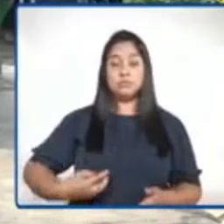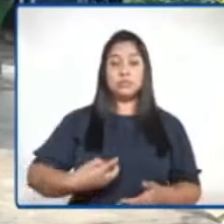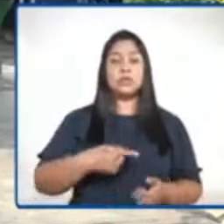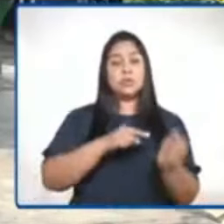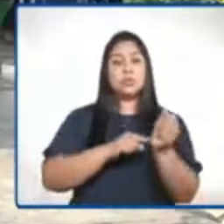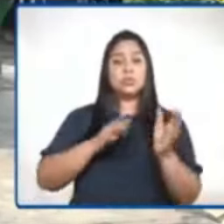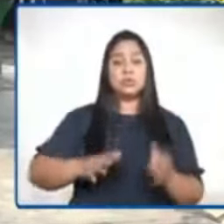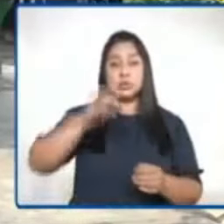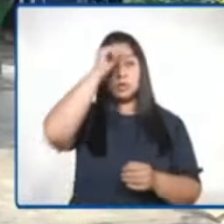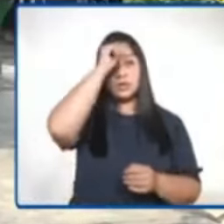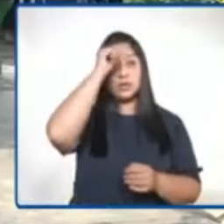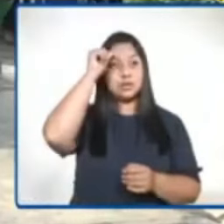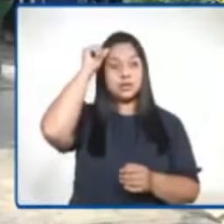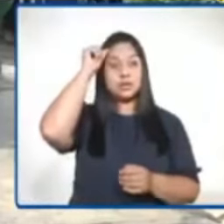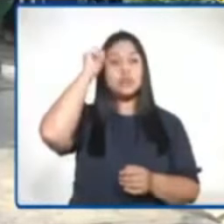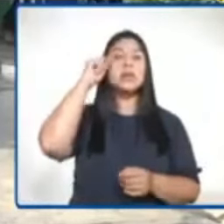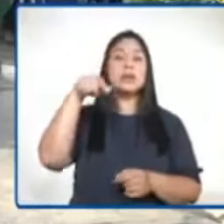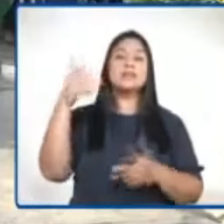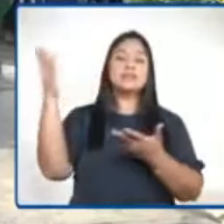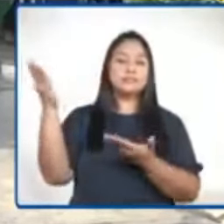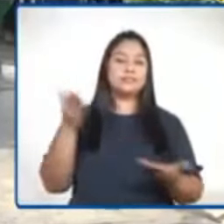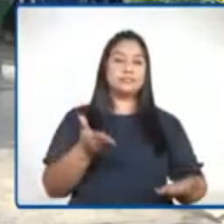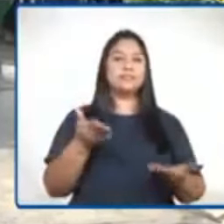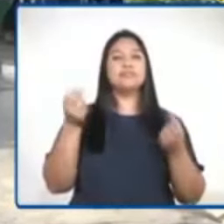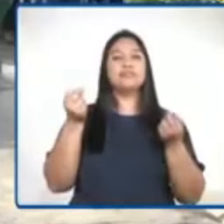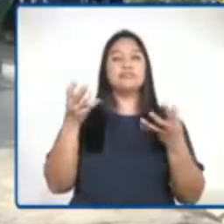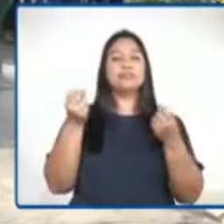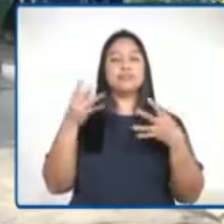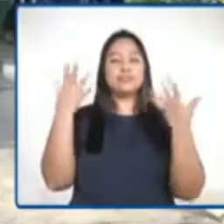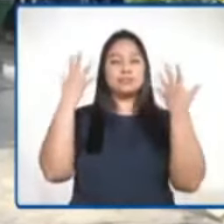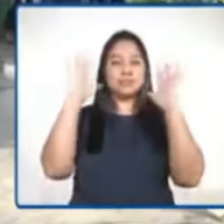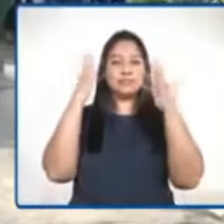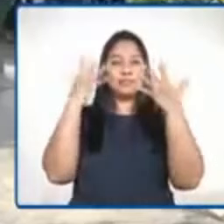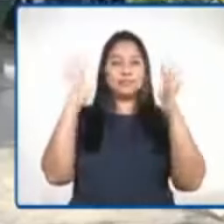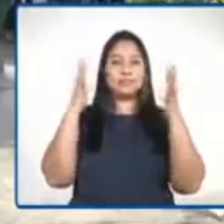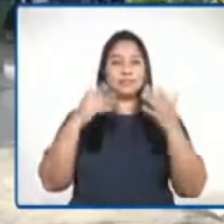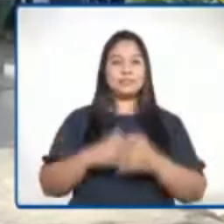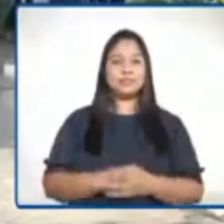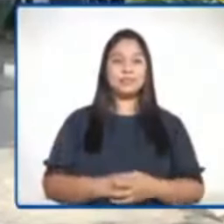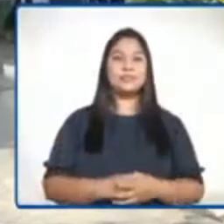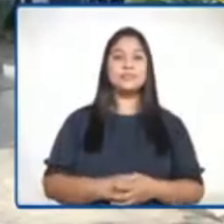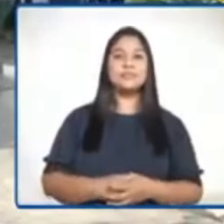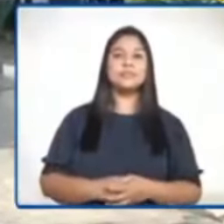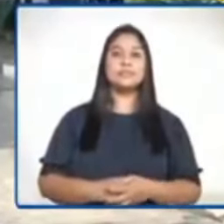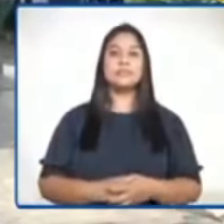doctor Alejandro Yamatei. Lo recibimos, por favor, con un fuerte aplauso.